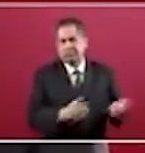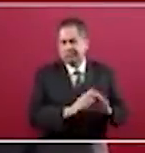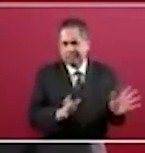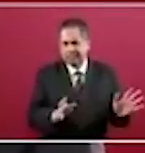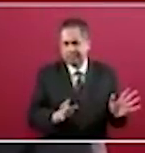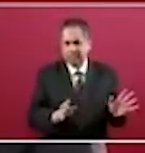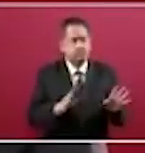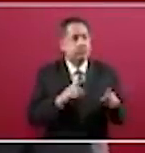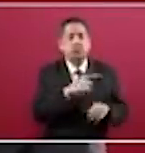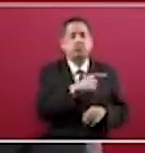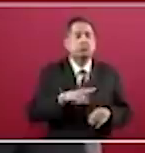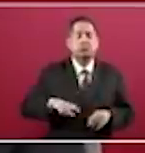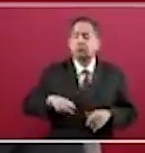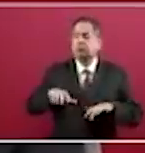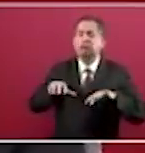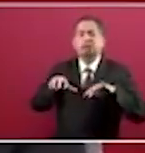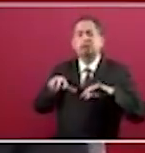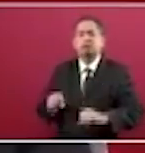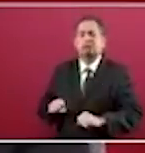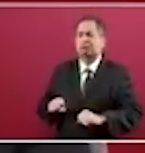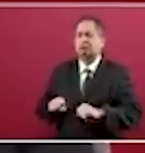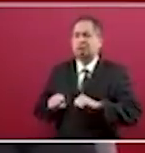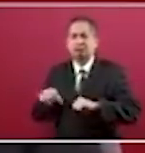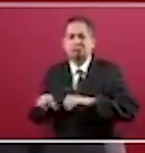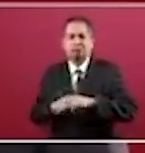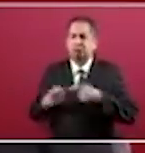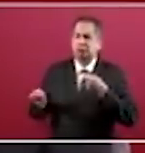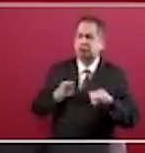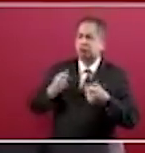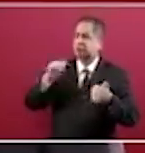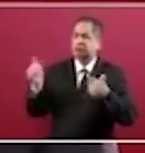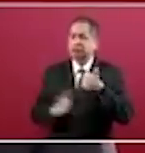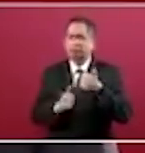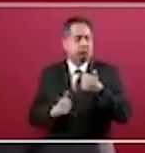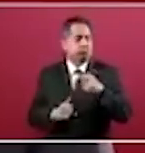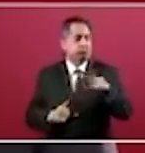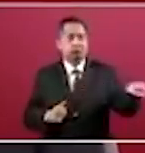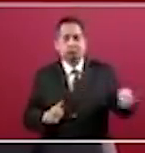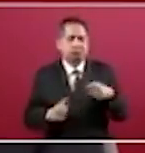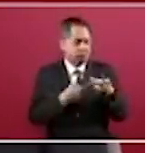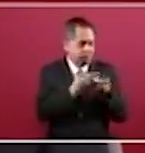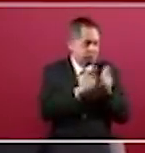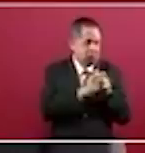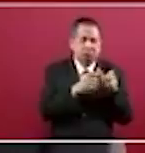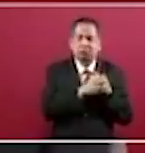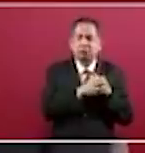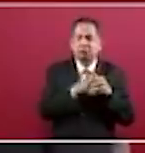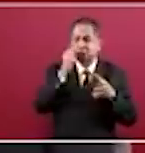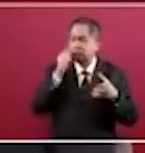cómo se apoderaron del gobierno, cómo secuestraron al gobierno para ponerlo al servicio de una minoría